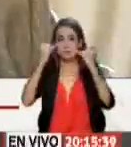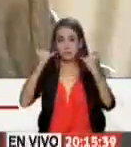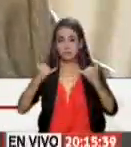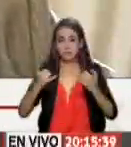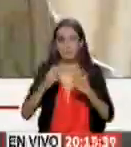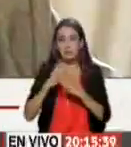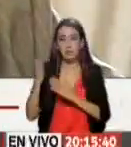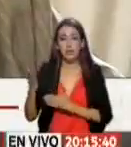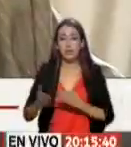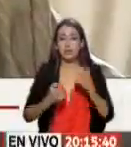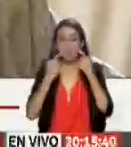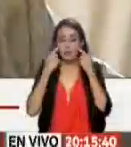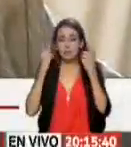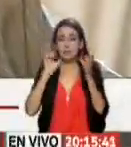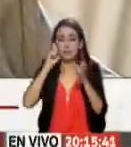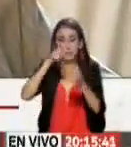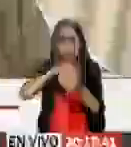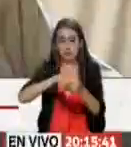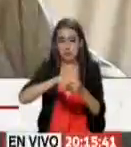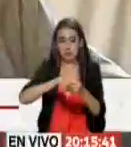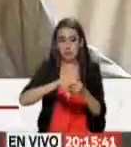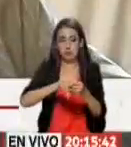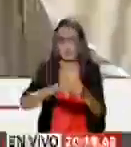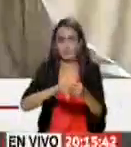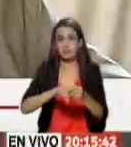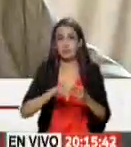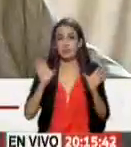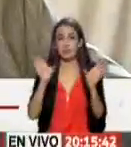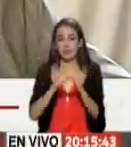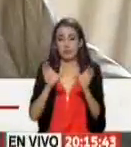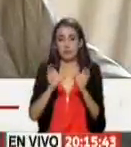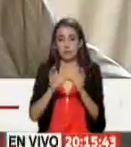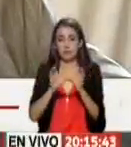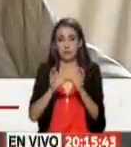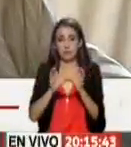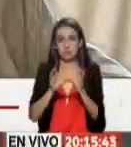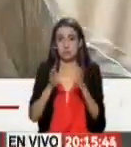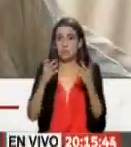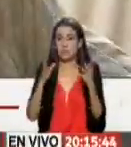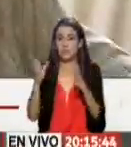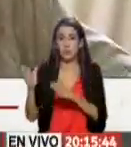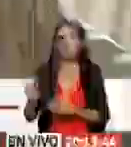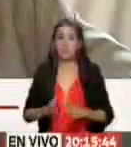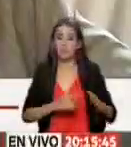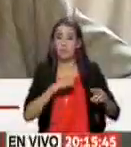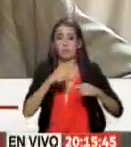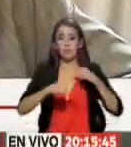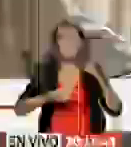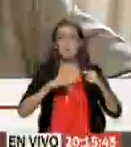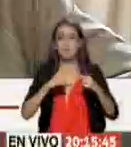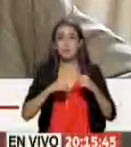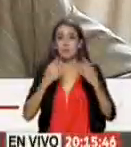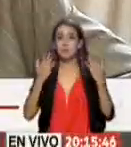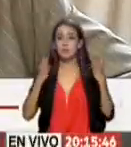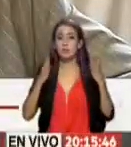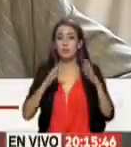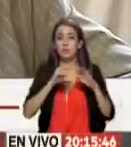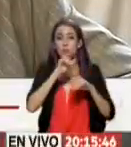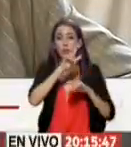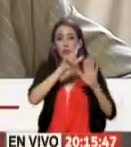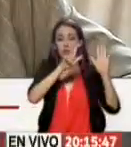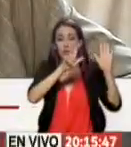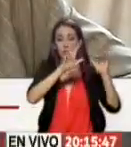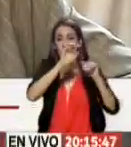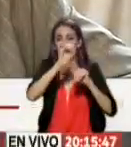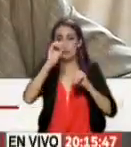inscritos incluso en el CNC los títulos, pero con jurisprudencia. 800 por todo,